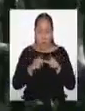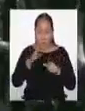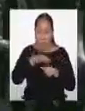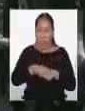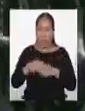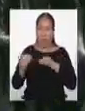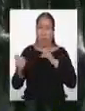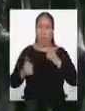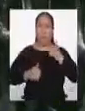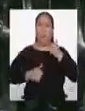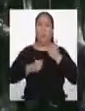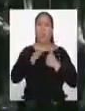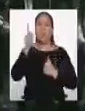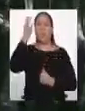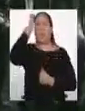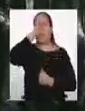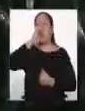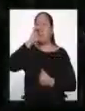Europa.